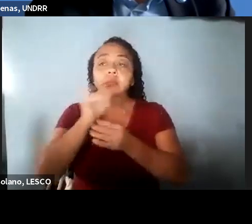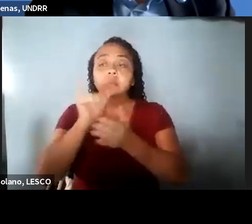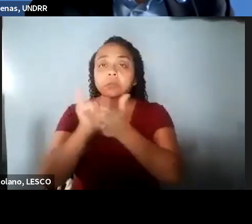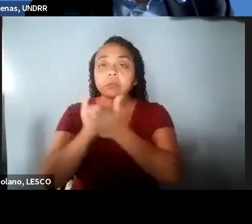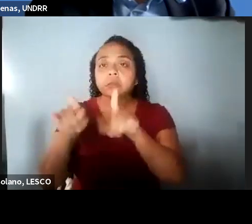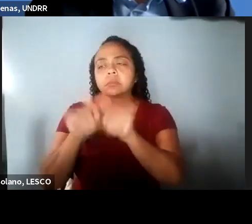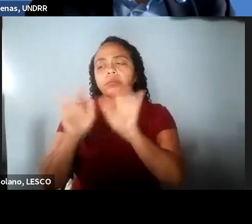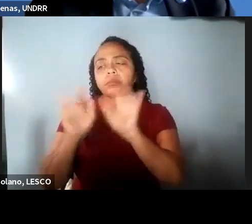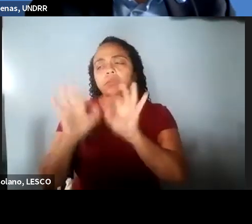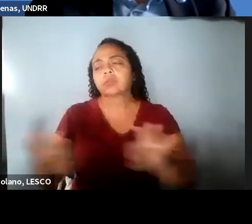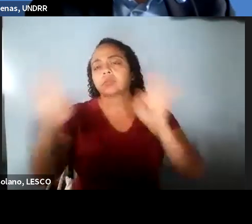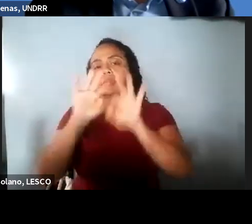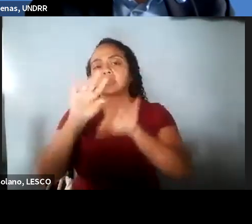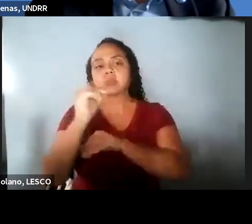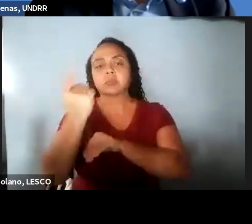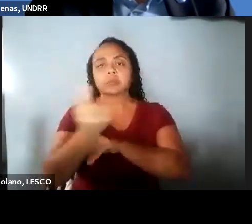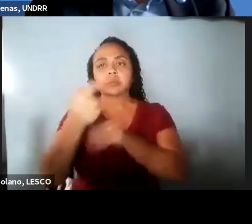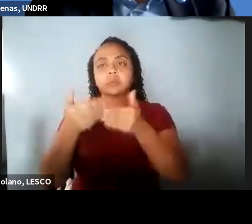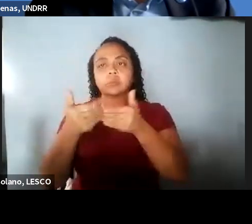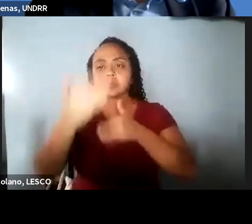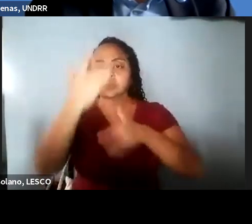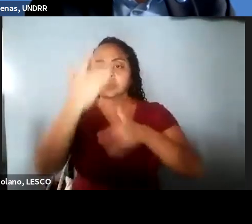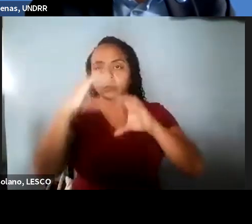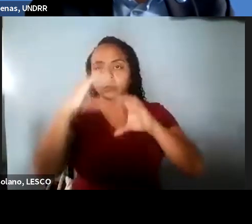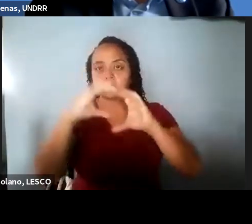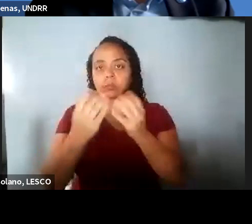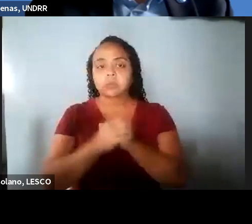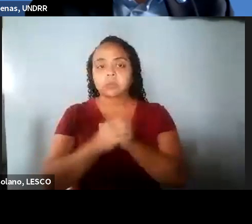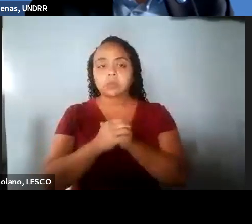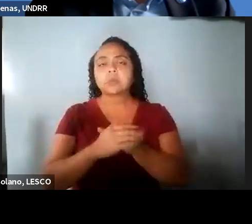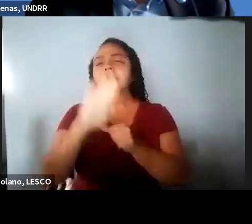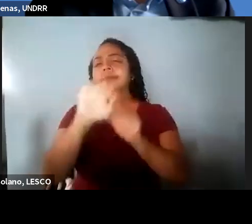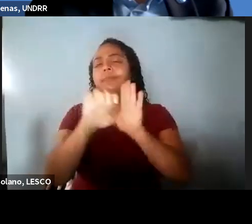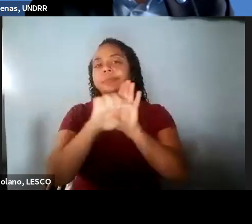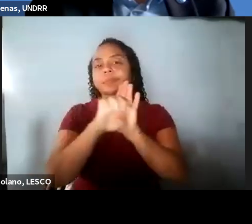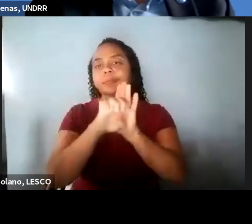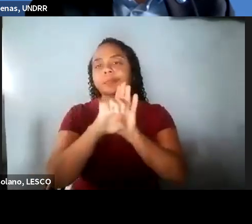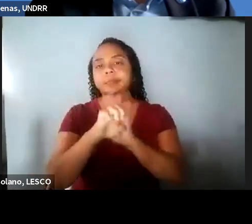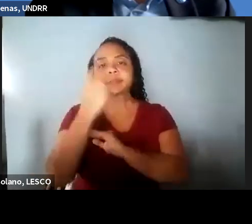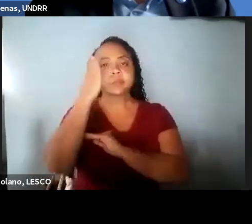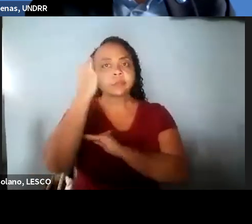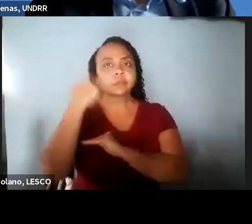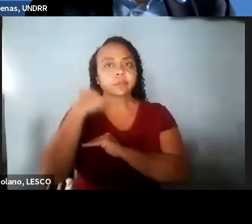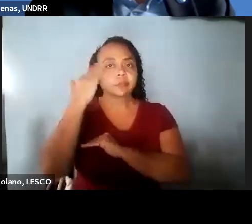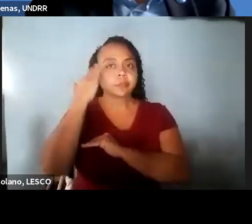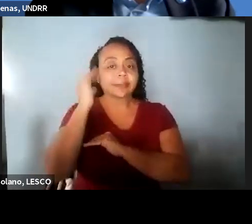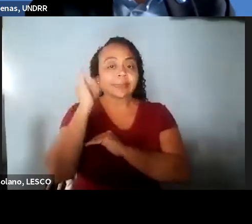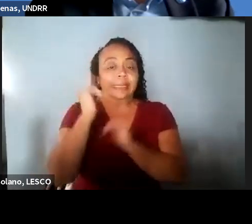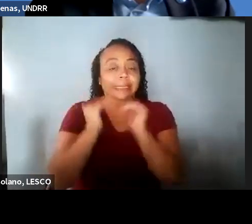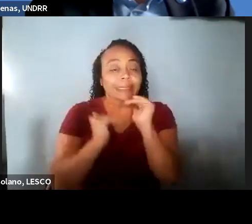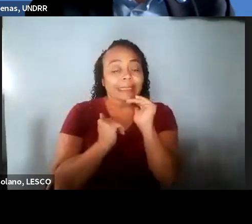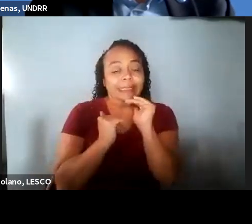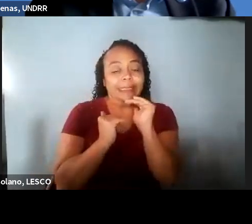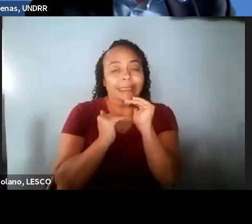fundamental no solamente durante la pandemia un ejemplo para no ya sé que estoy estoy rozando con el tiempo